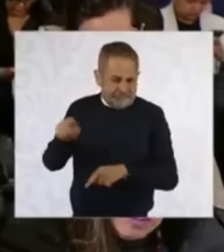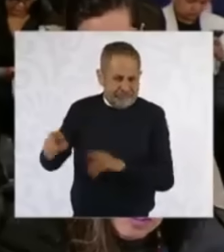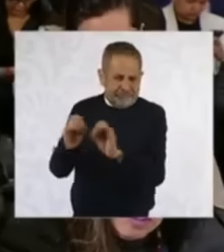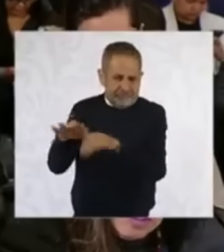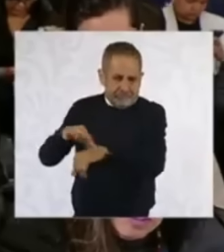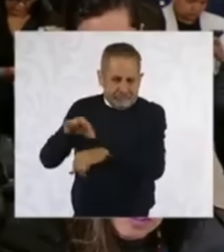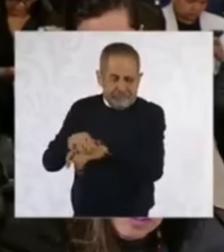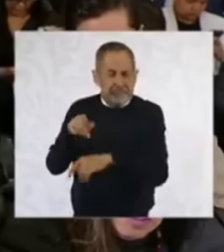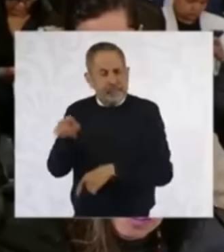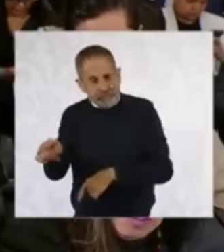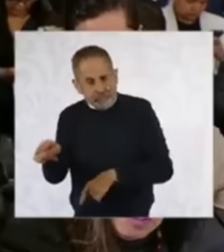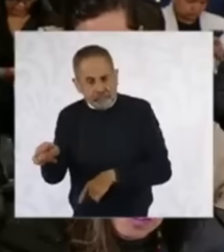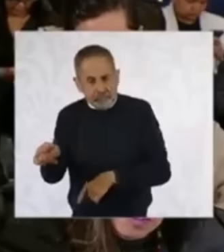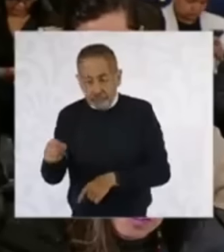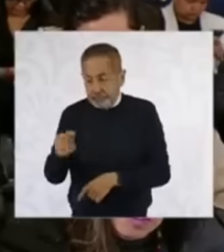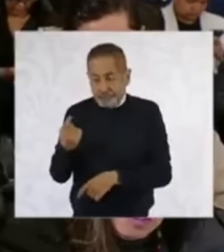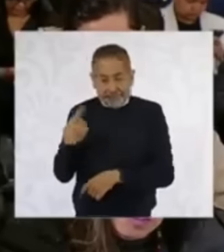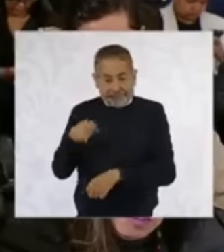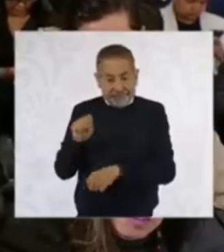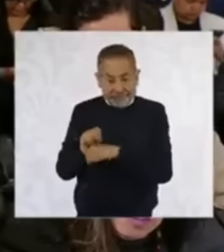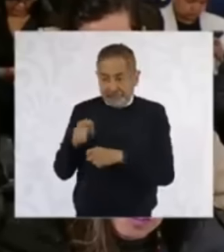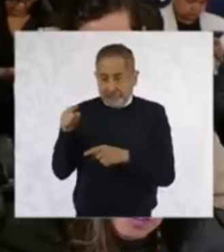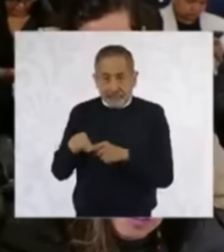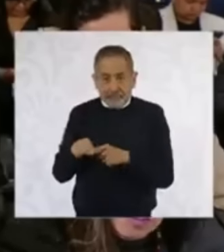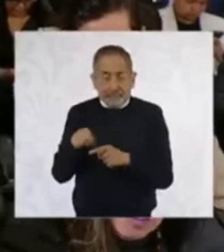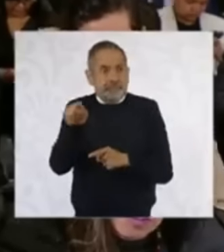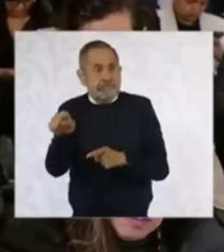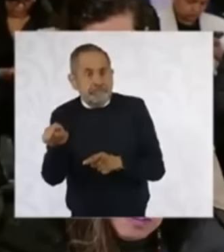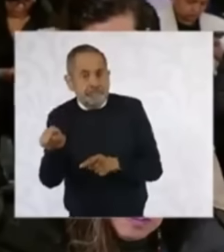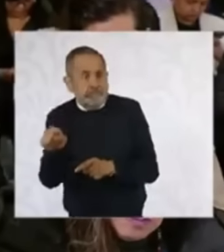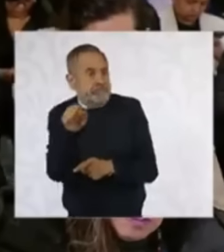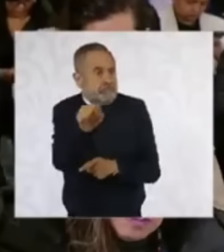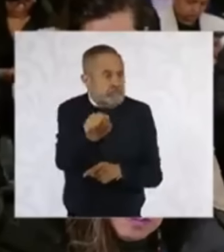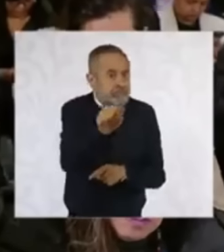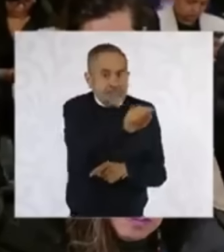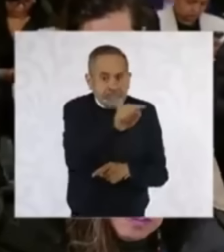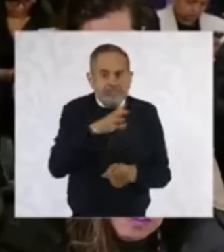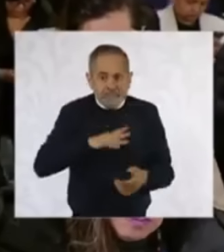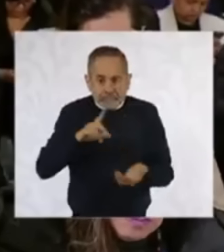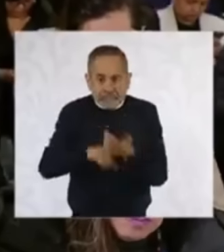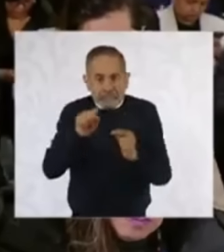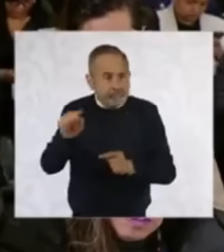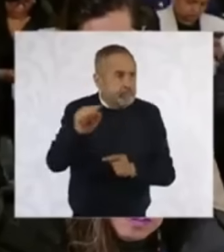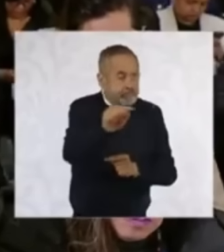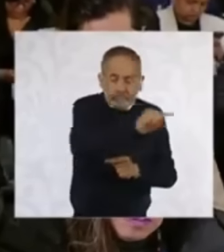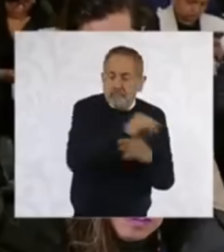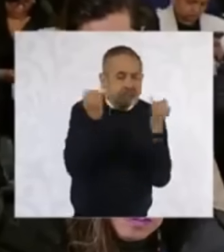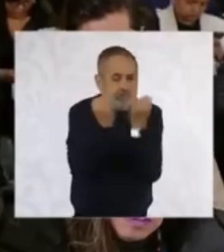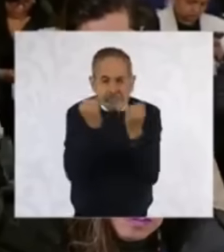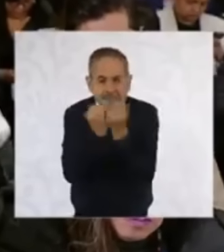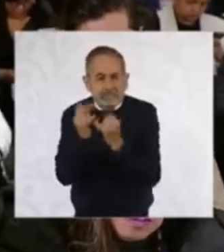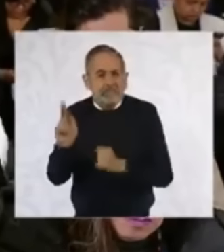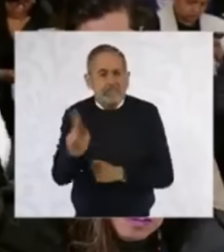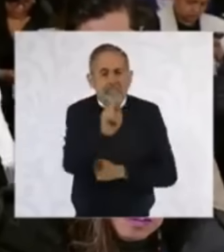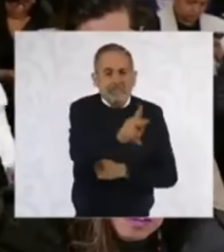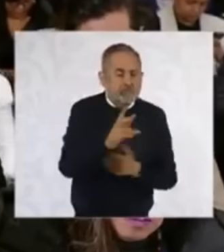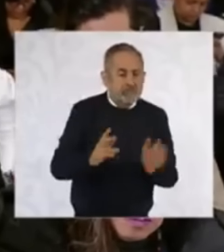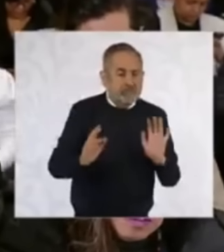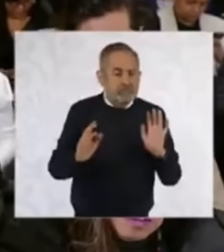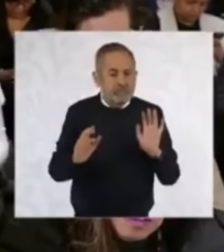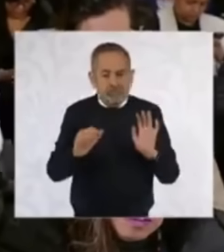atención que así como ella esta semana se han dado a conocer otros casos de médicos que probablemente su profesión no les